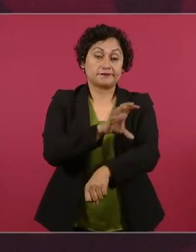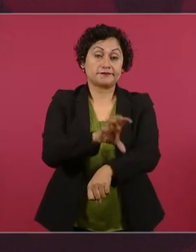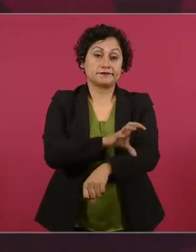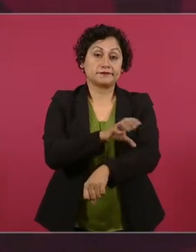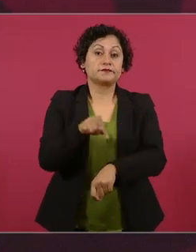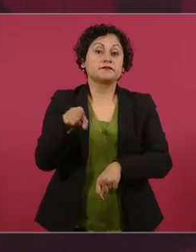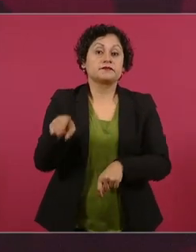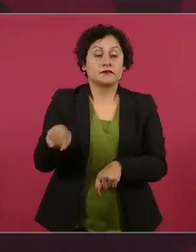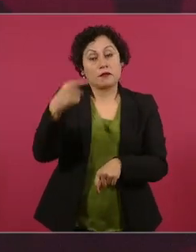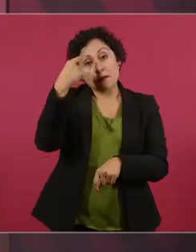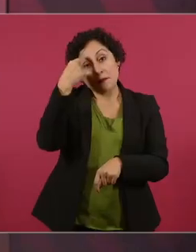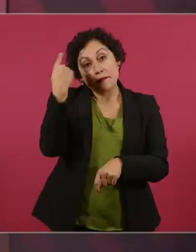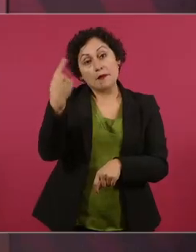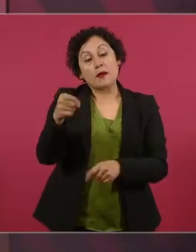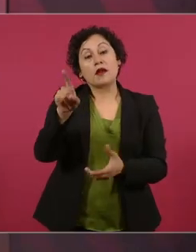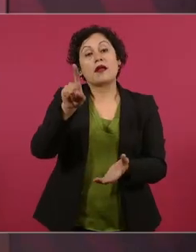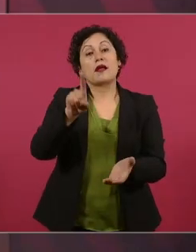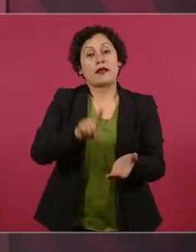para la batería